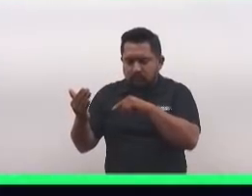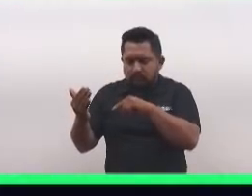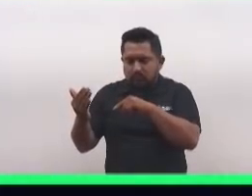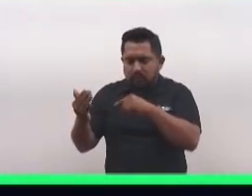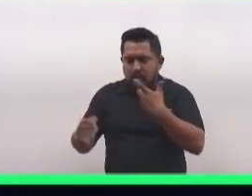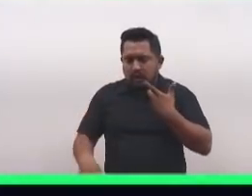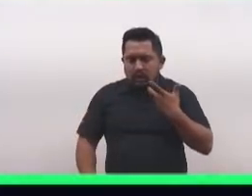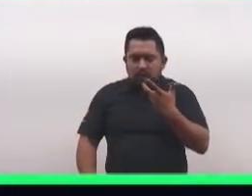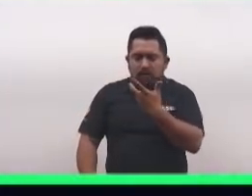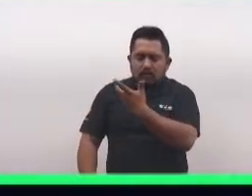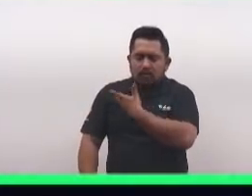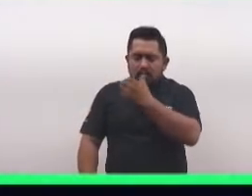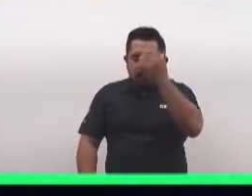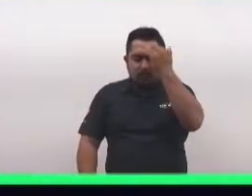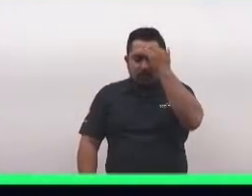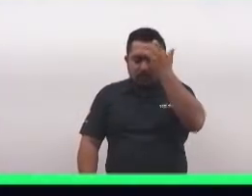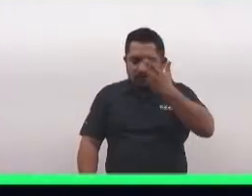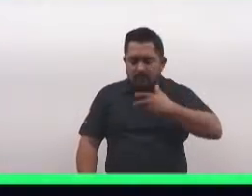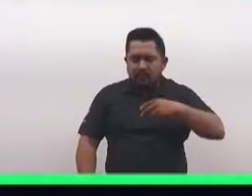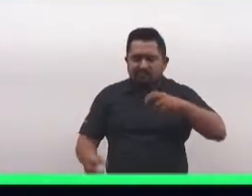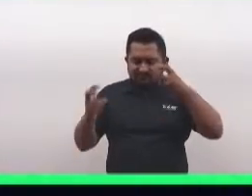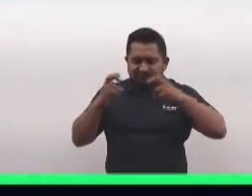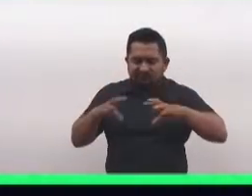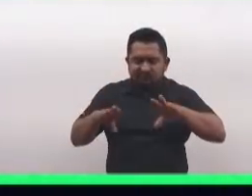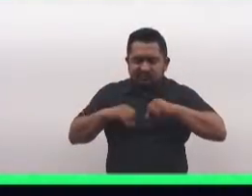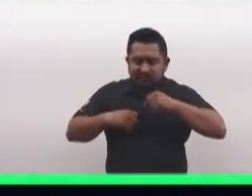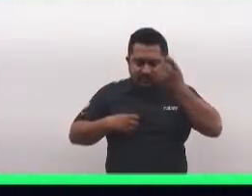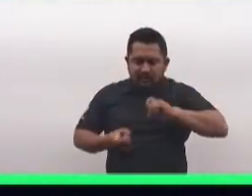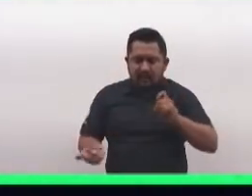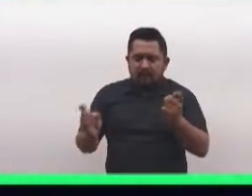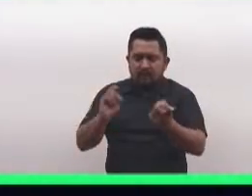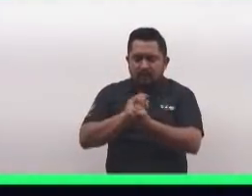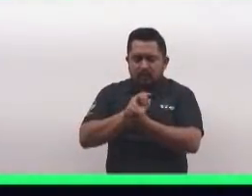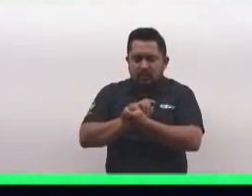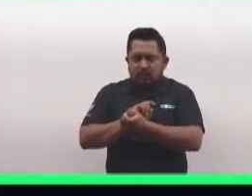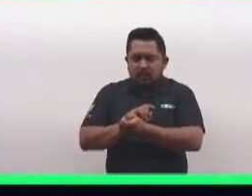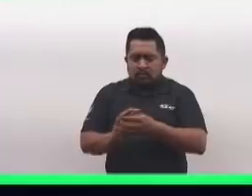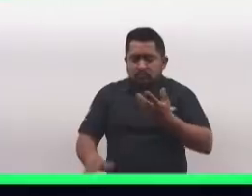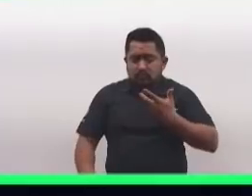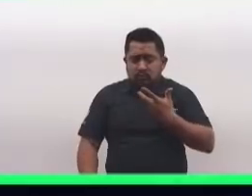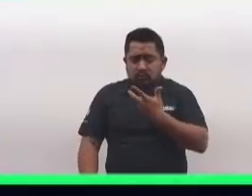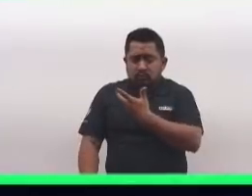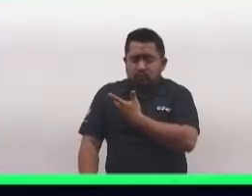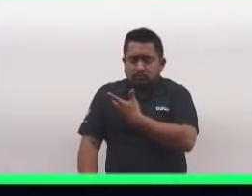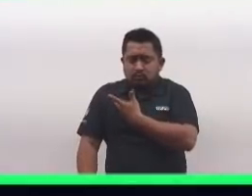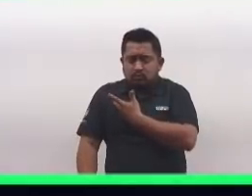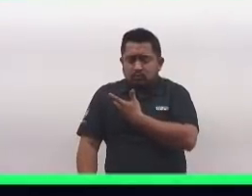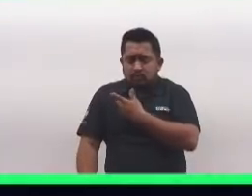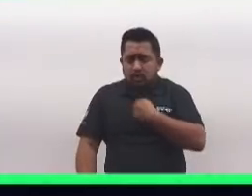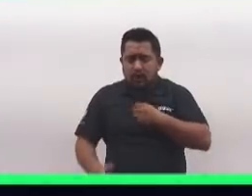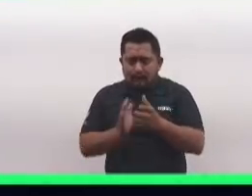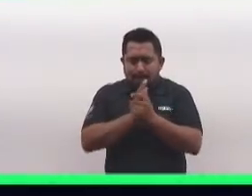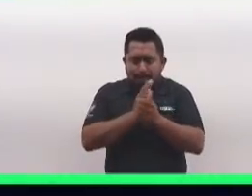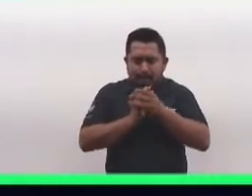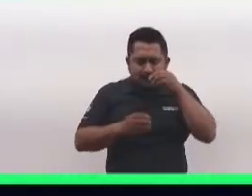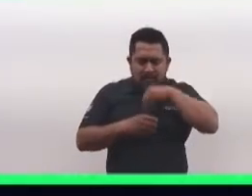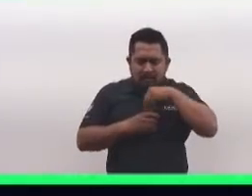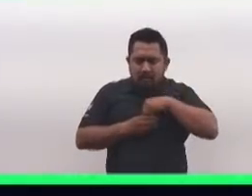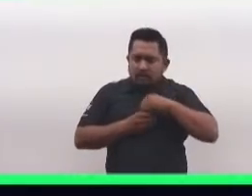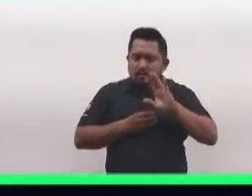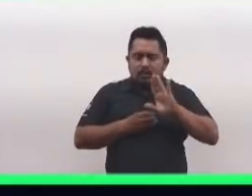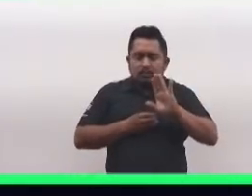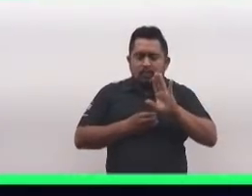que podamos reconocer y enmendar y que no enterramos ese talento sino lo sembremos